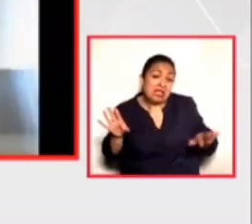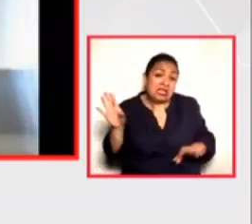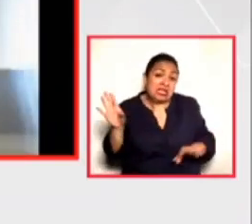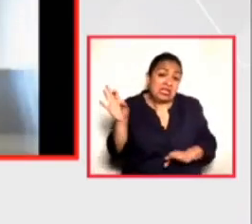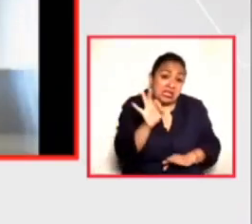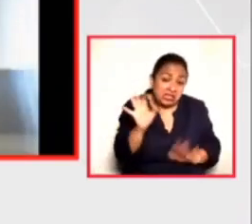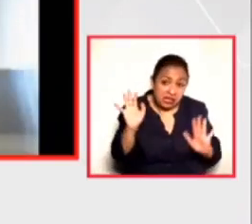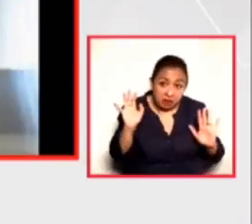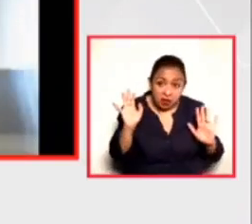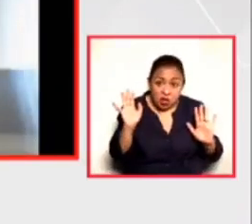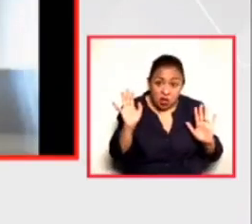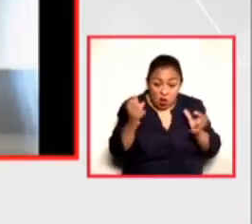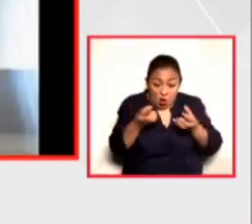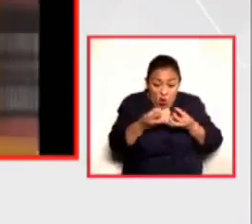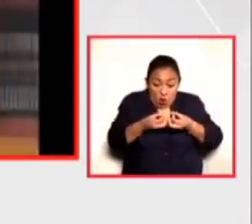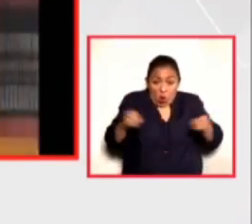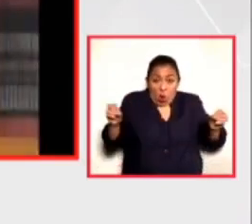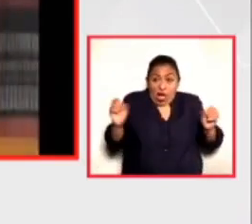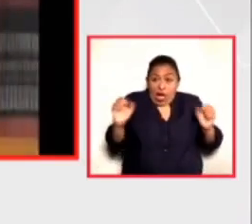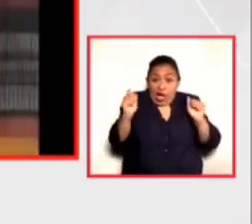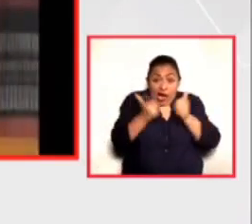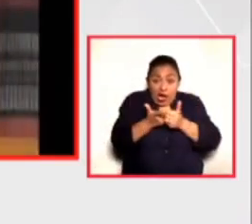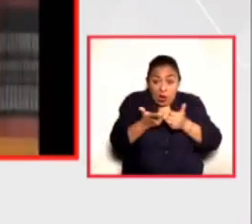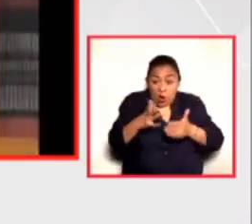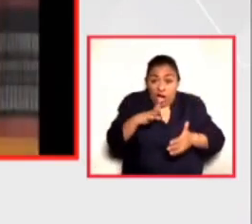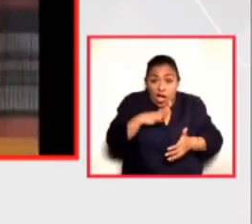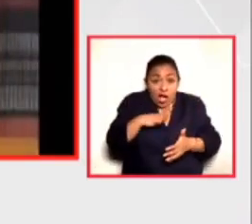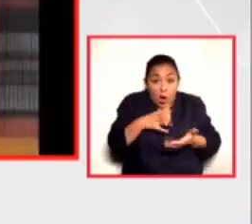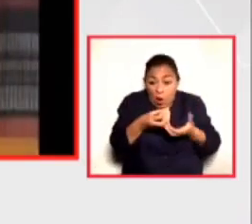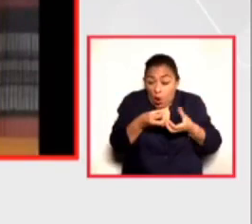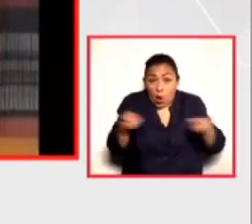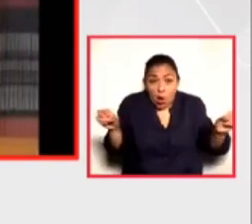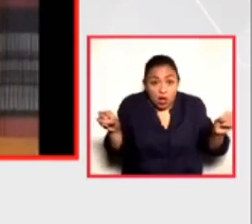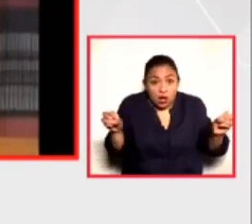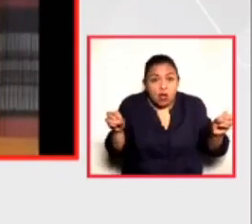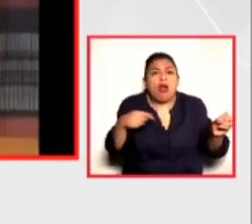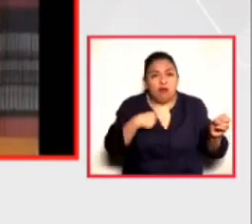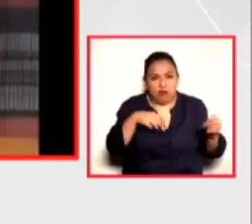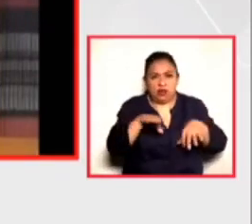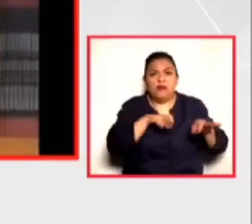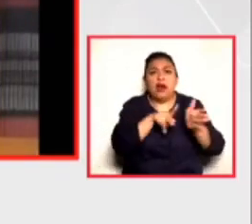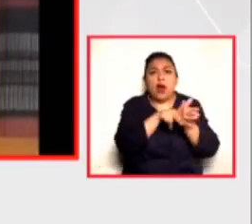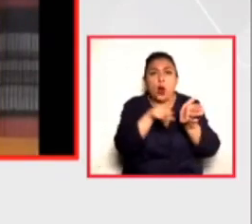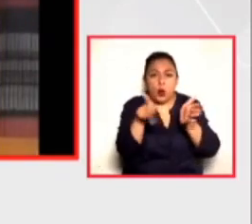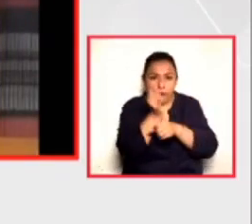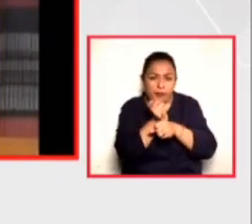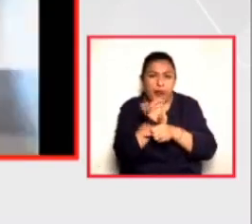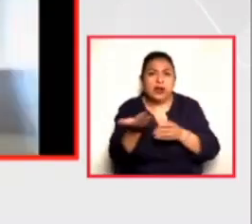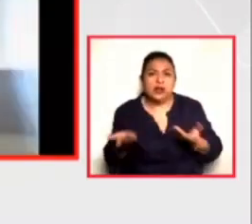nada, ¿no? De la nada hacer periodismo. O sea,